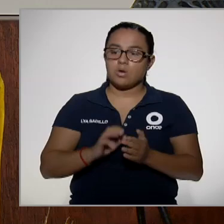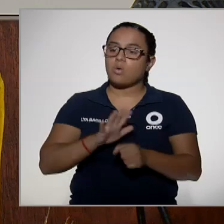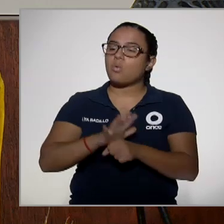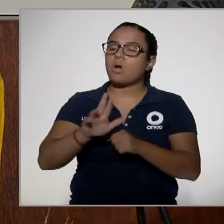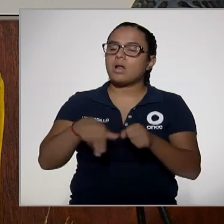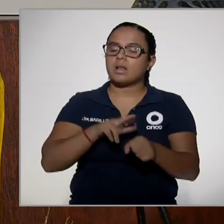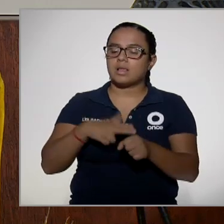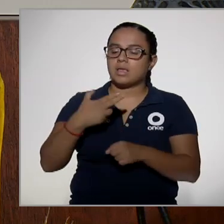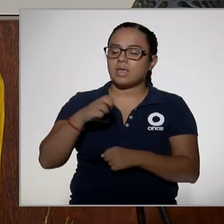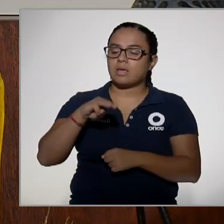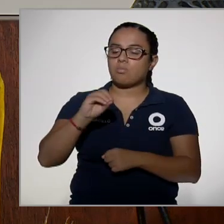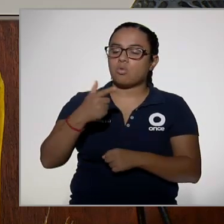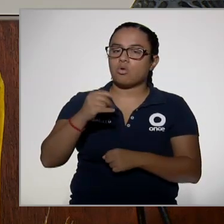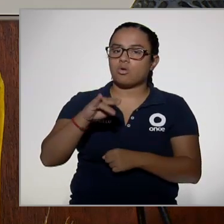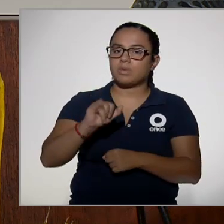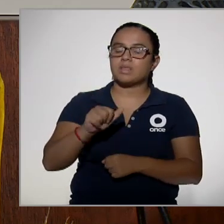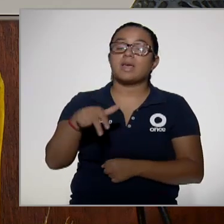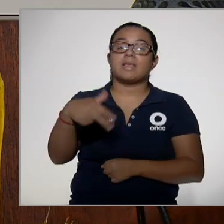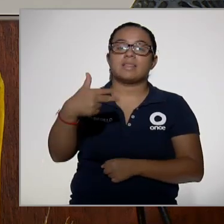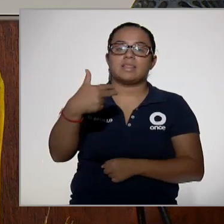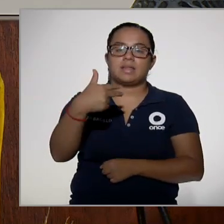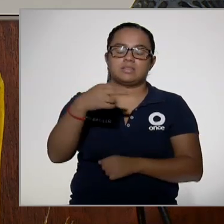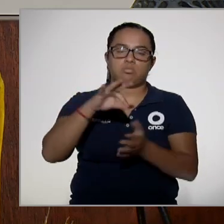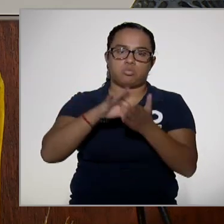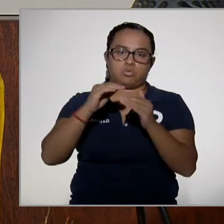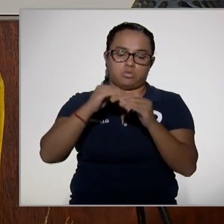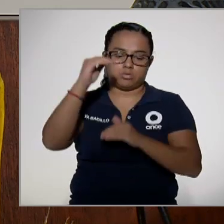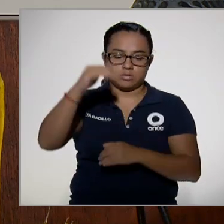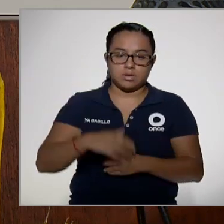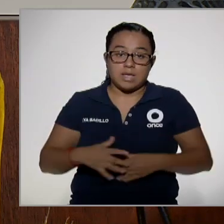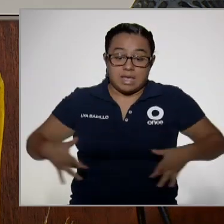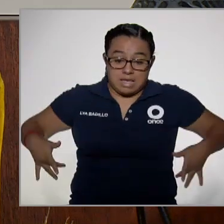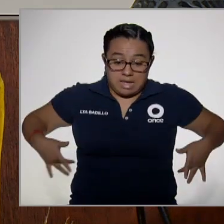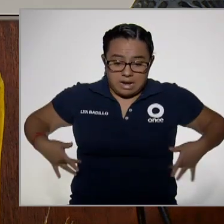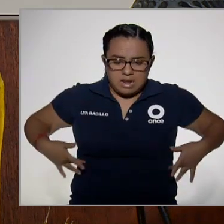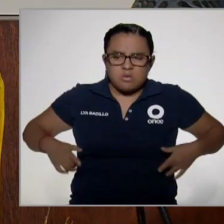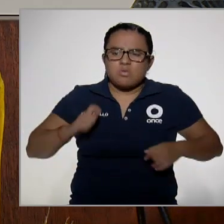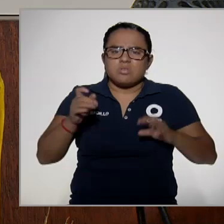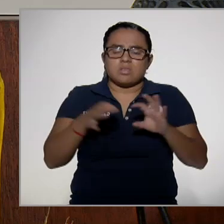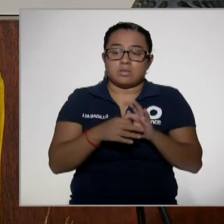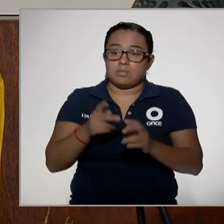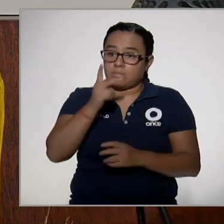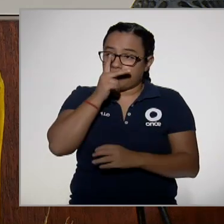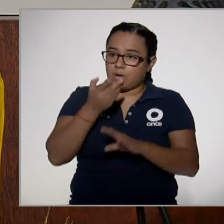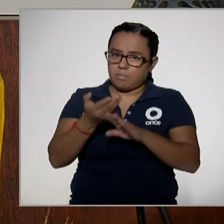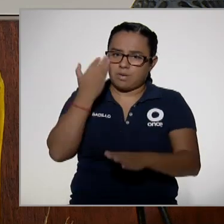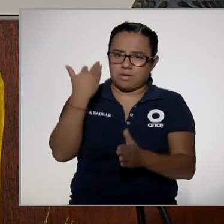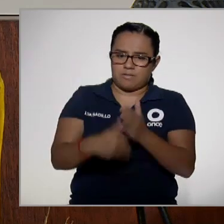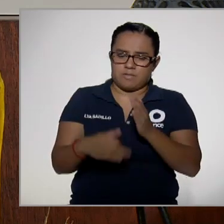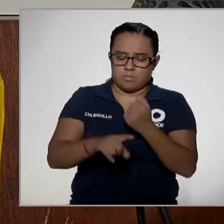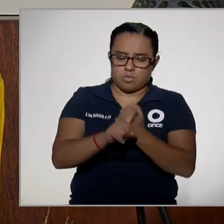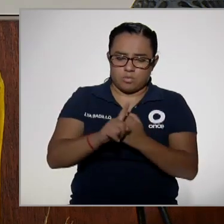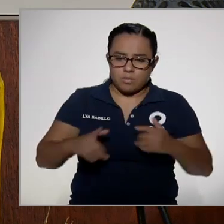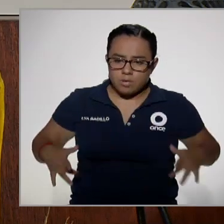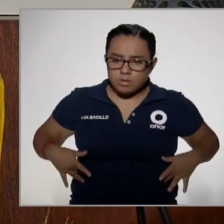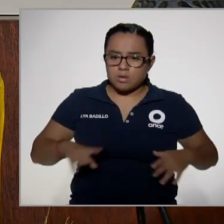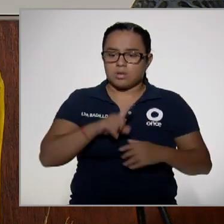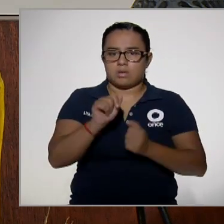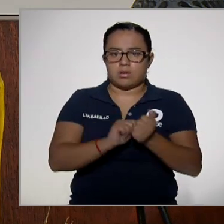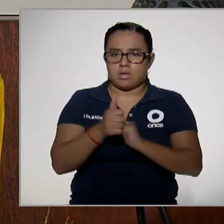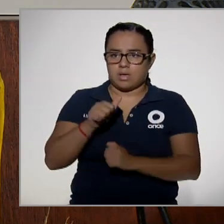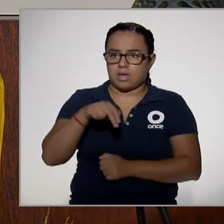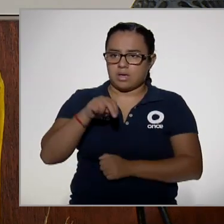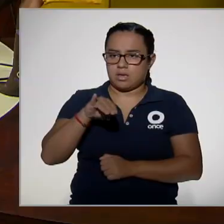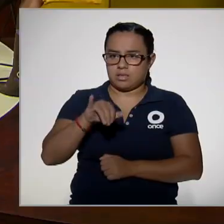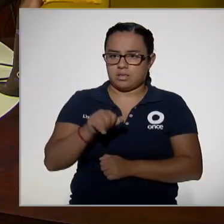más de 13 gramos dijimos ok que tiene que ver los riñones porque me dijeron que el papá tuvo insuficiencia renal y le dio anemia